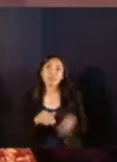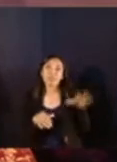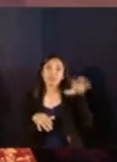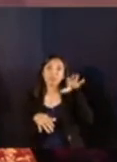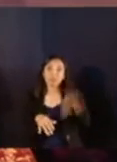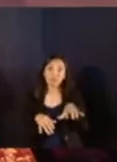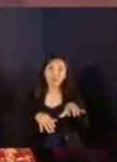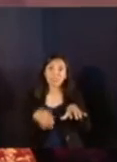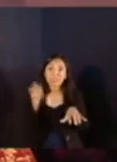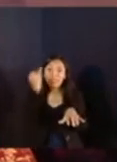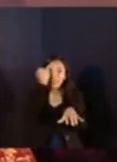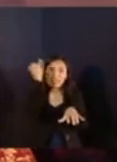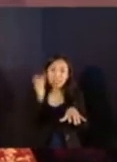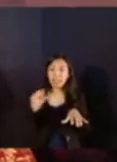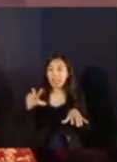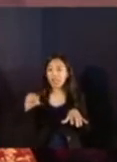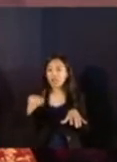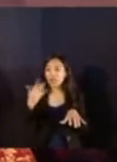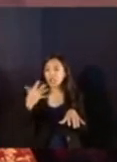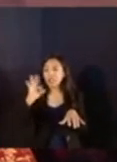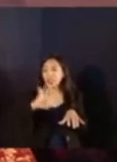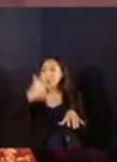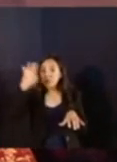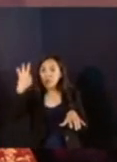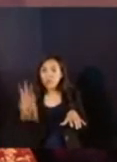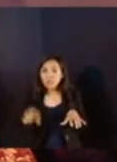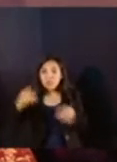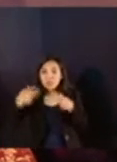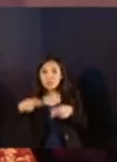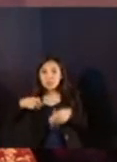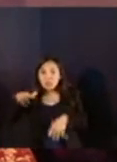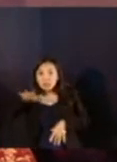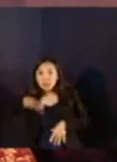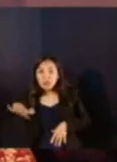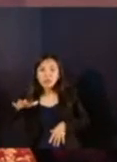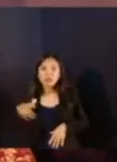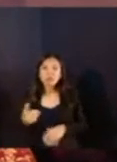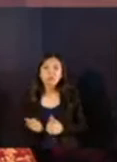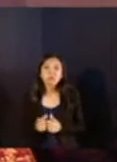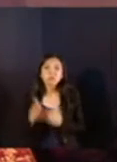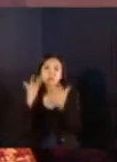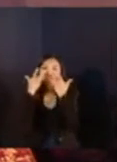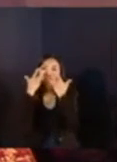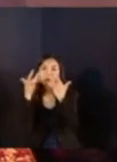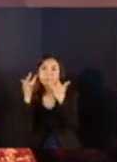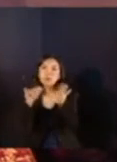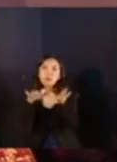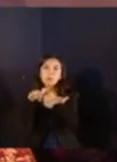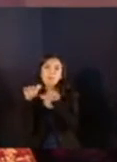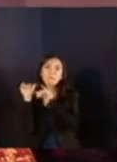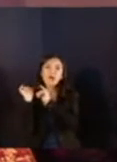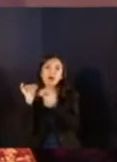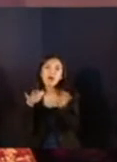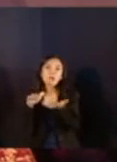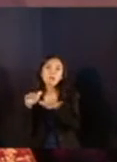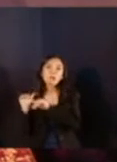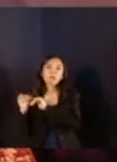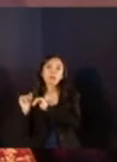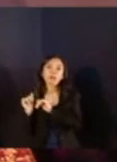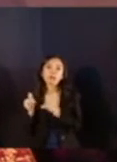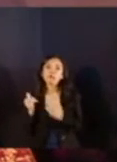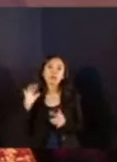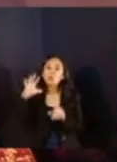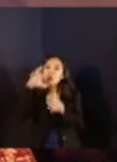nuestra población adolescente, joven, pues se queda en el camino y no logra una